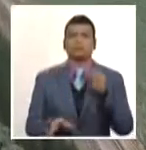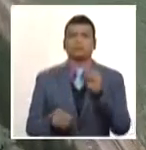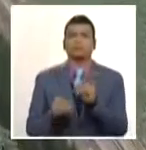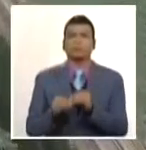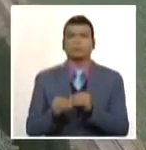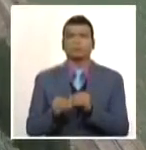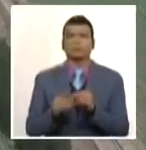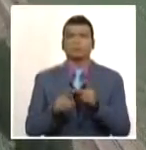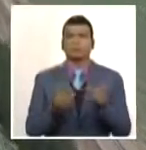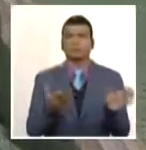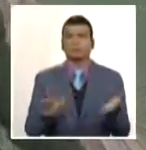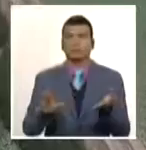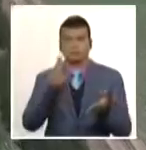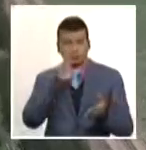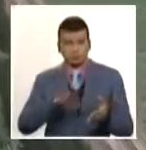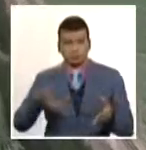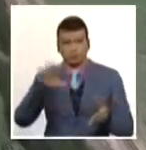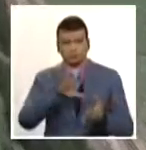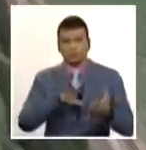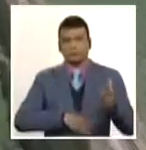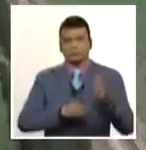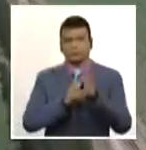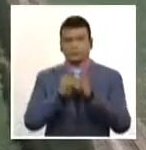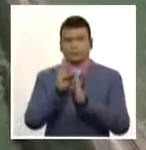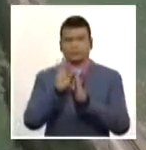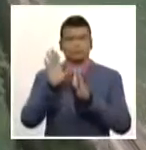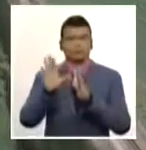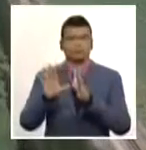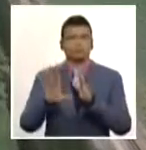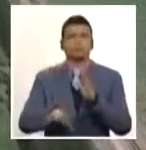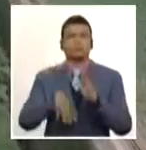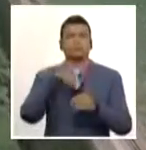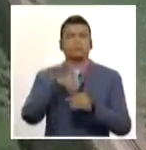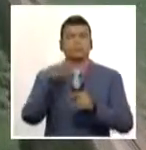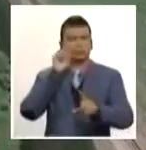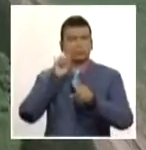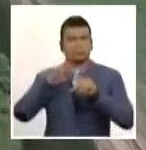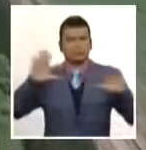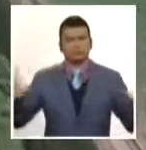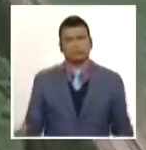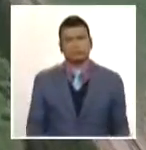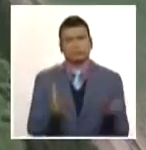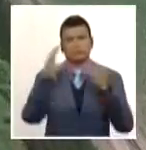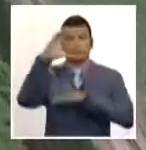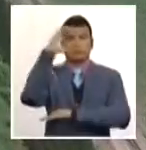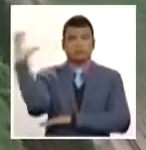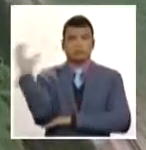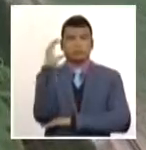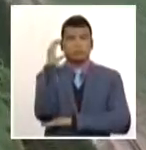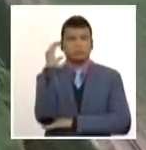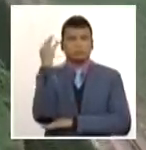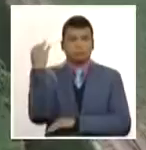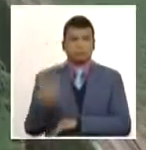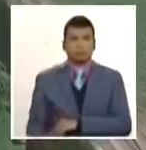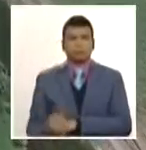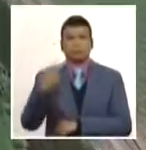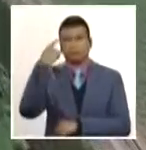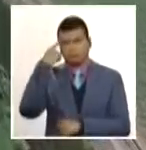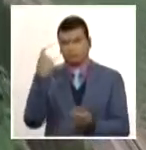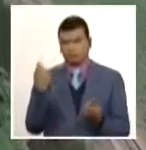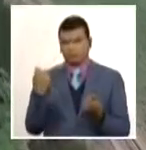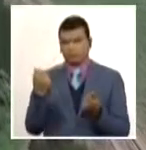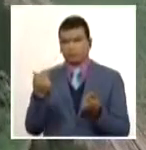En el Plan Nacional de Desarrollo, Todos por un Nuevo País, hay unos recursos cercanos